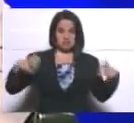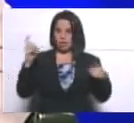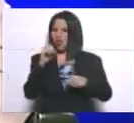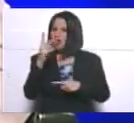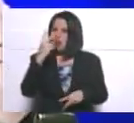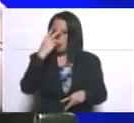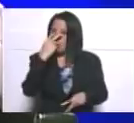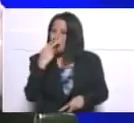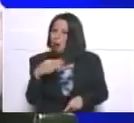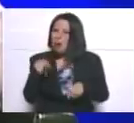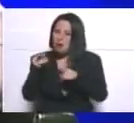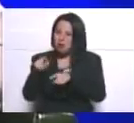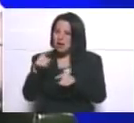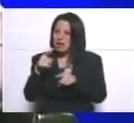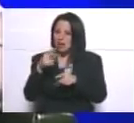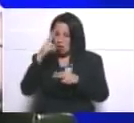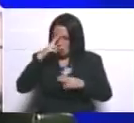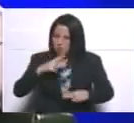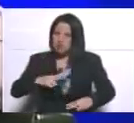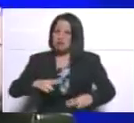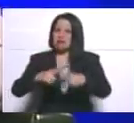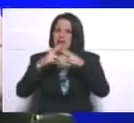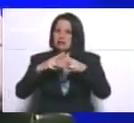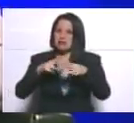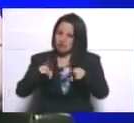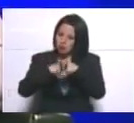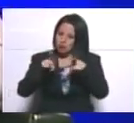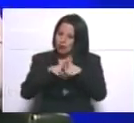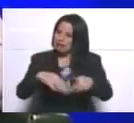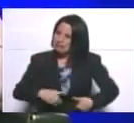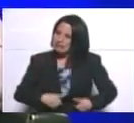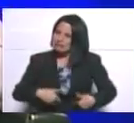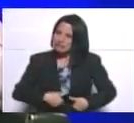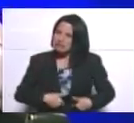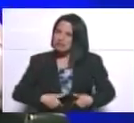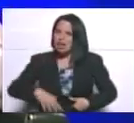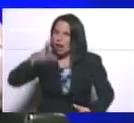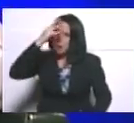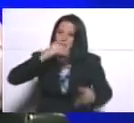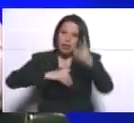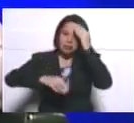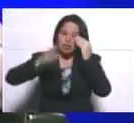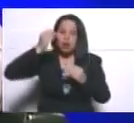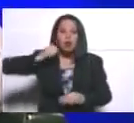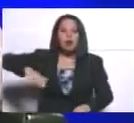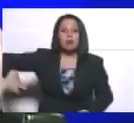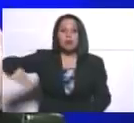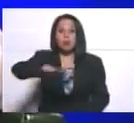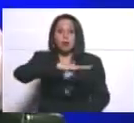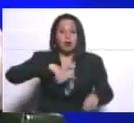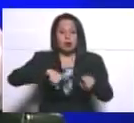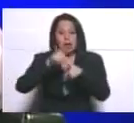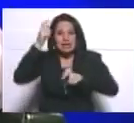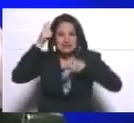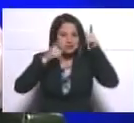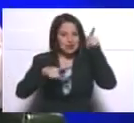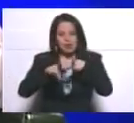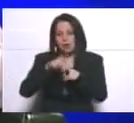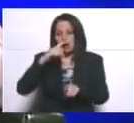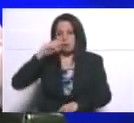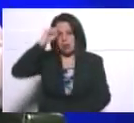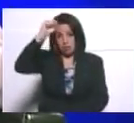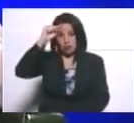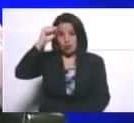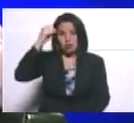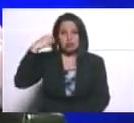nuestro pueblo y se han labrado en las luchas del pueblo, tanto el comandante Hugo Chávez como el presidente Nicolás Maduro. Así que